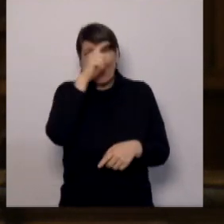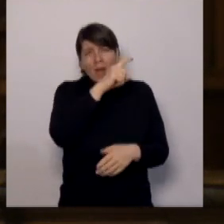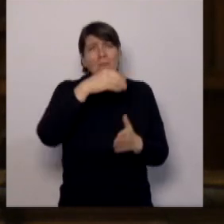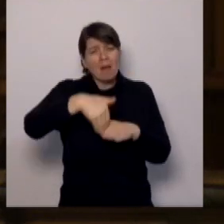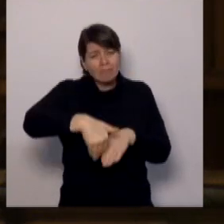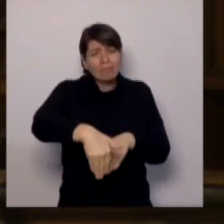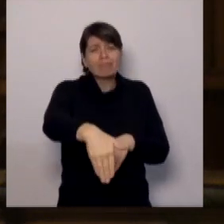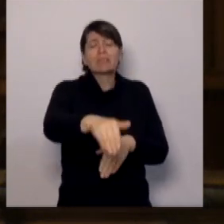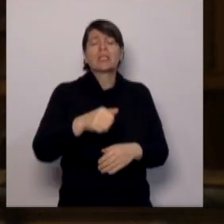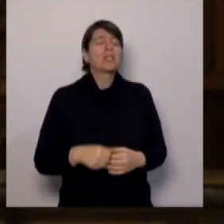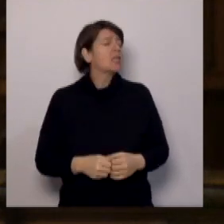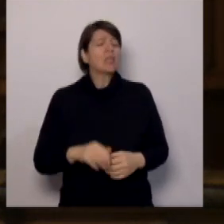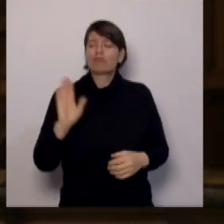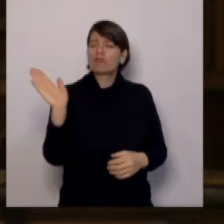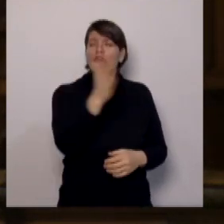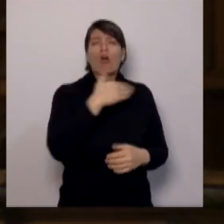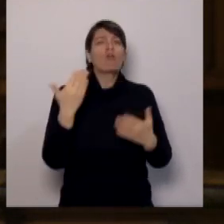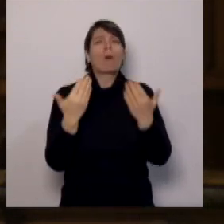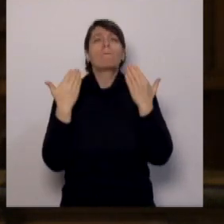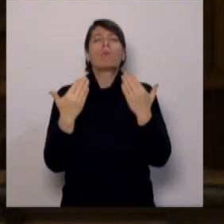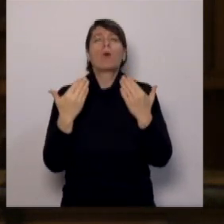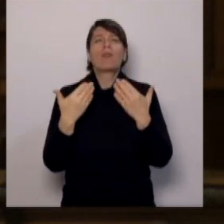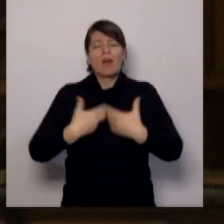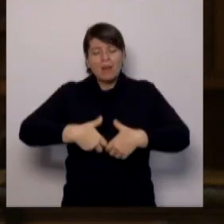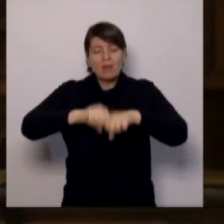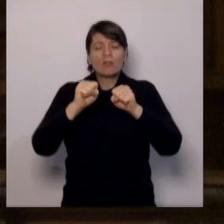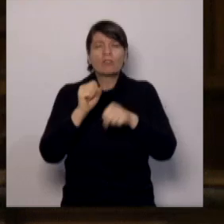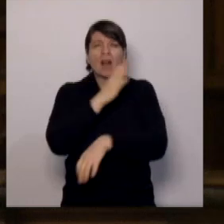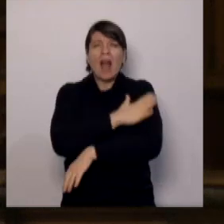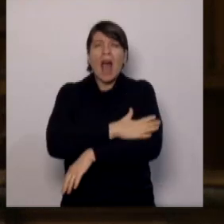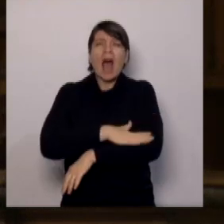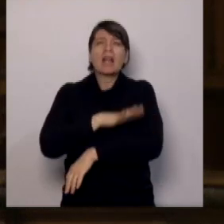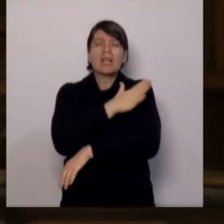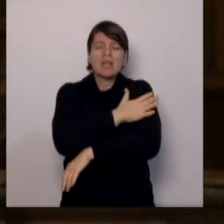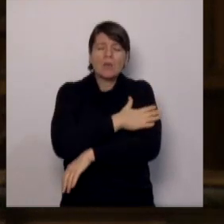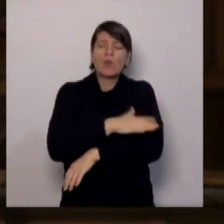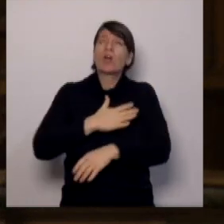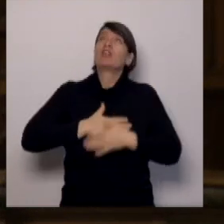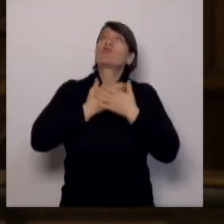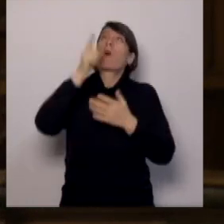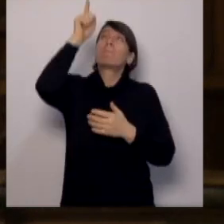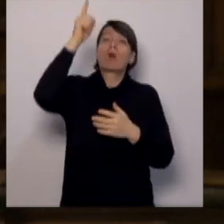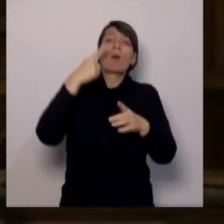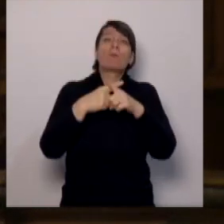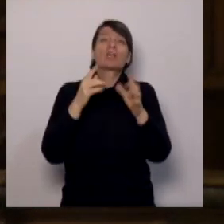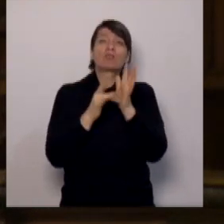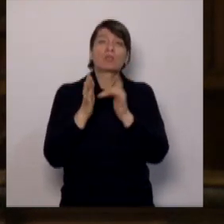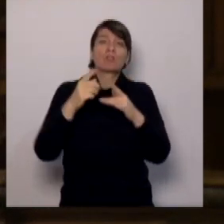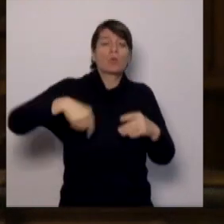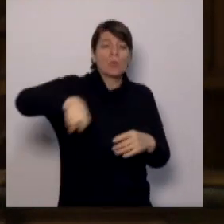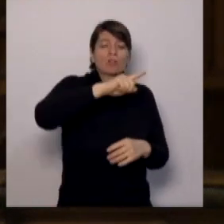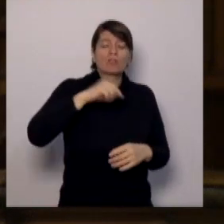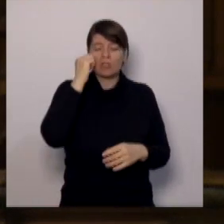esta tribulación, haz que todos puedan encontrar alivio en tu misericordia.